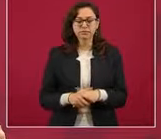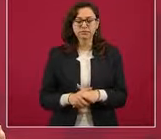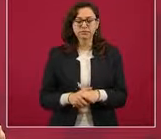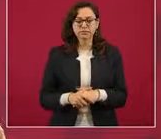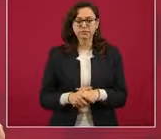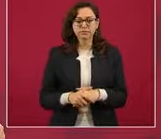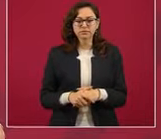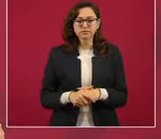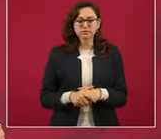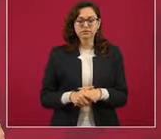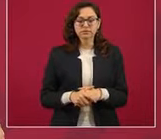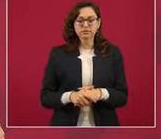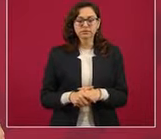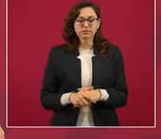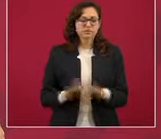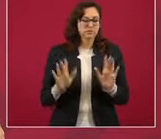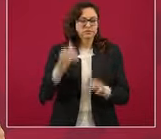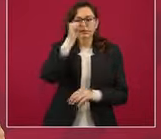Pero esto